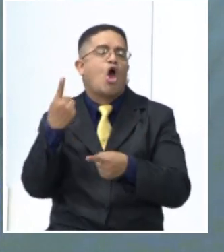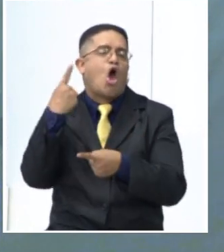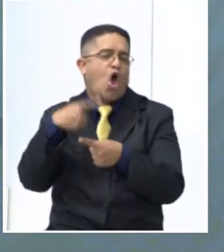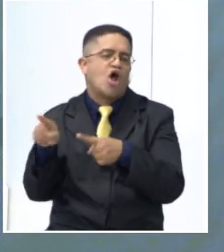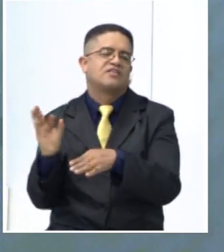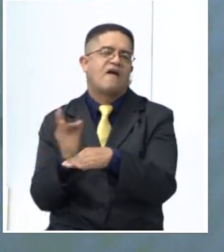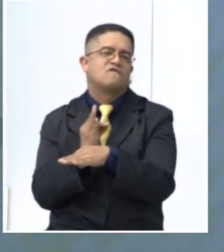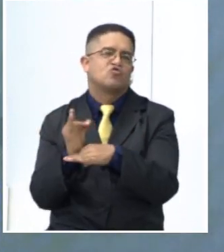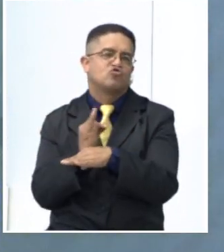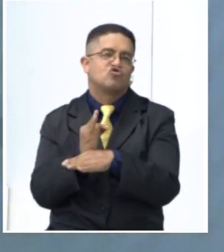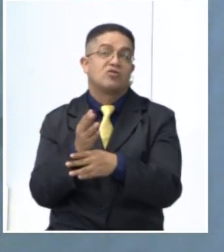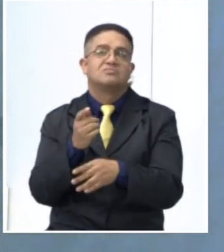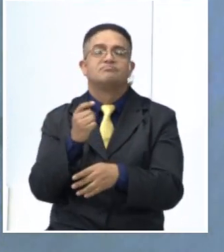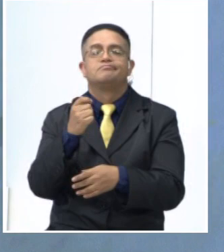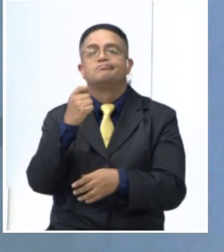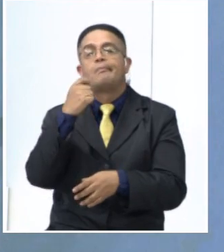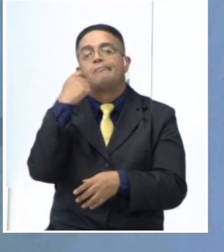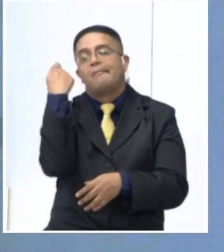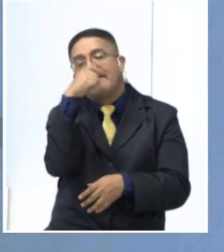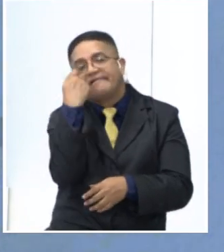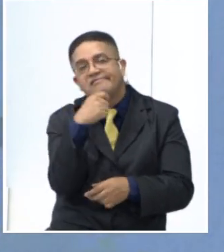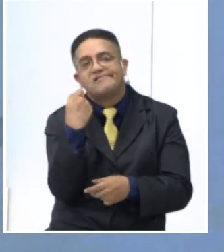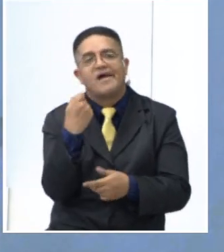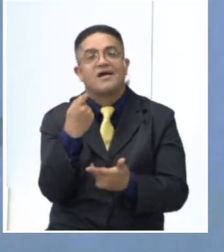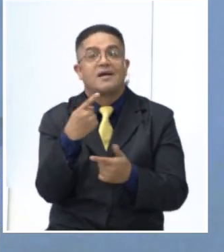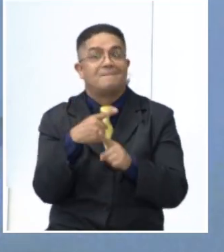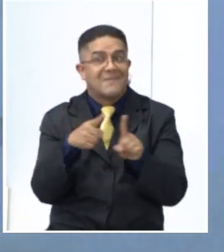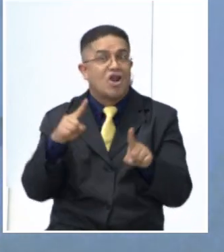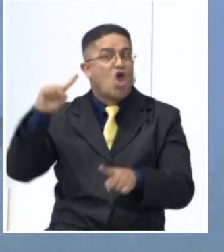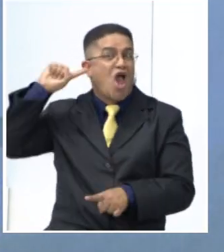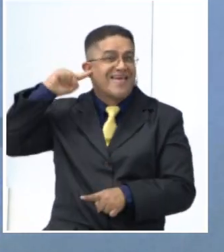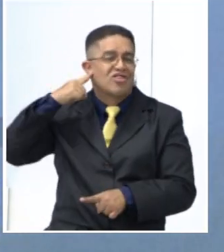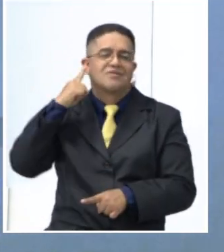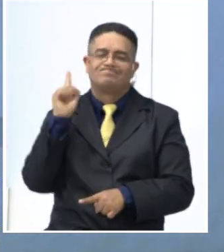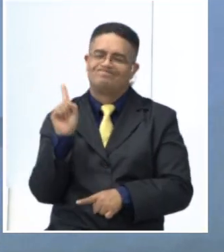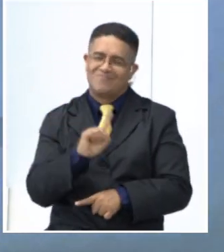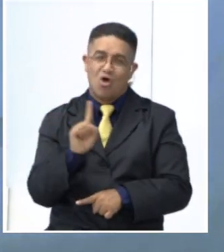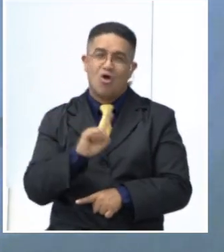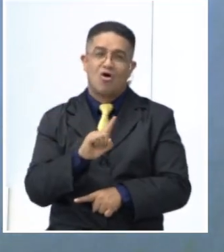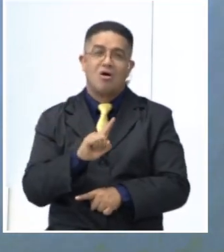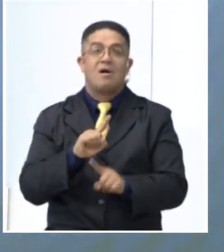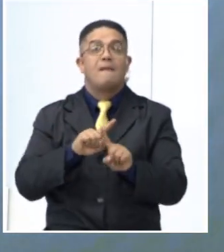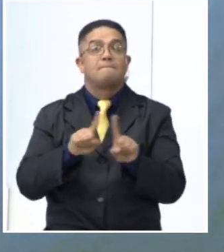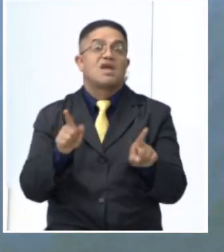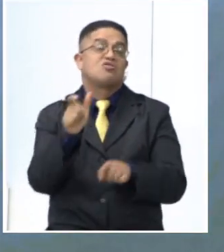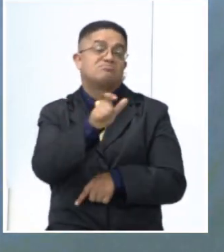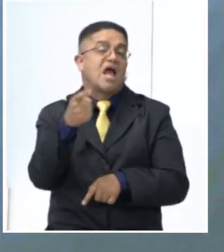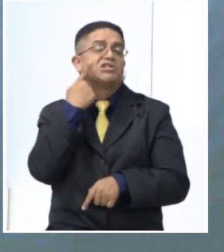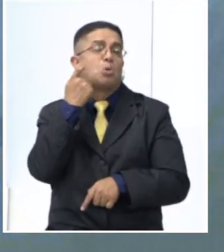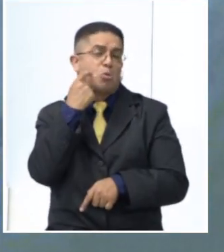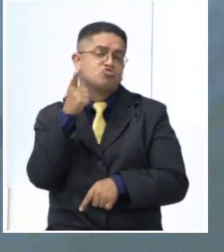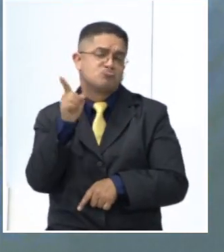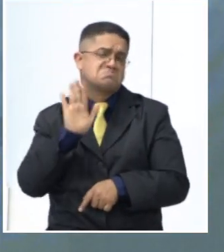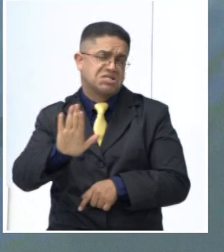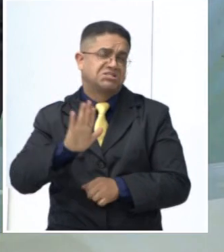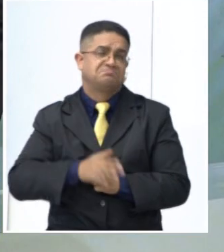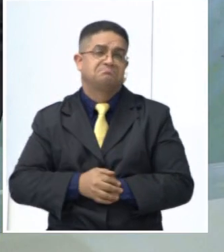función, como maquillaje, y tiene otras funciones, no para los oídos. Sin embargo, pues es la forma que usualmente se